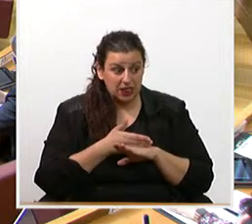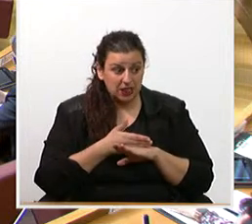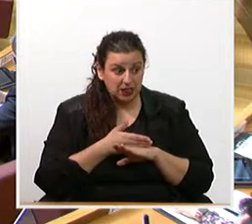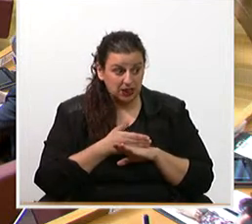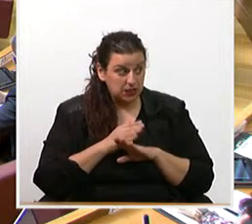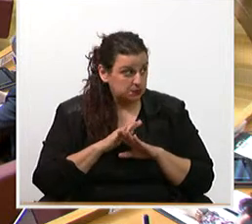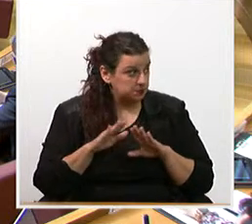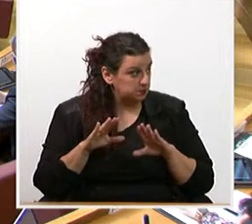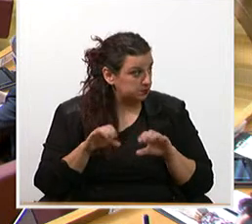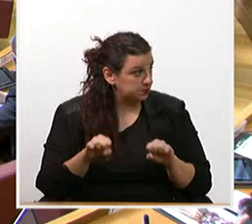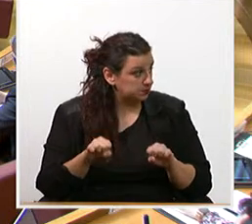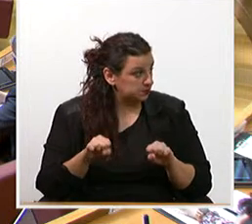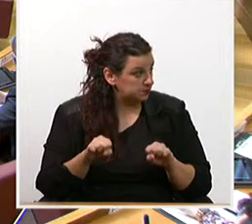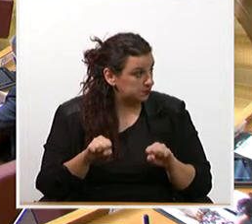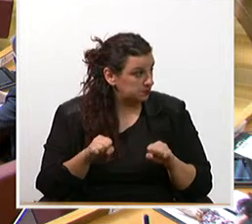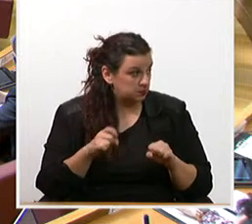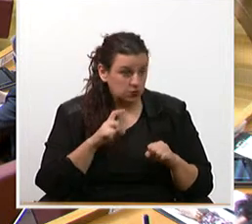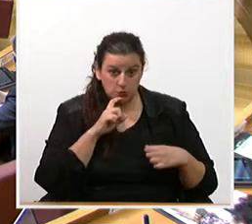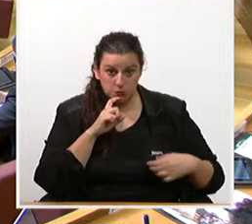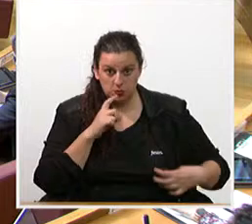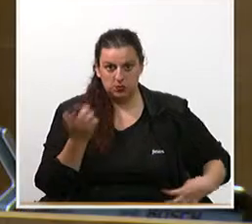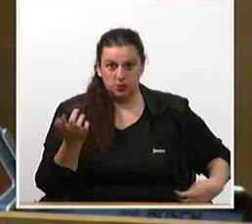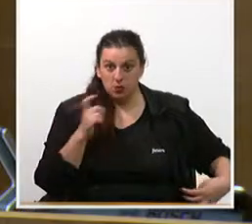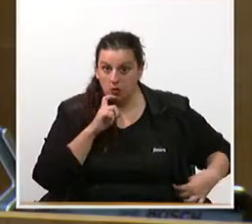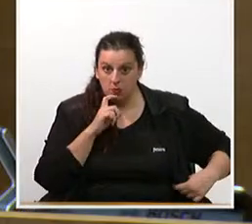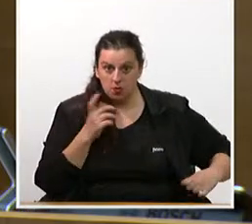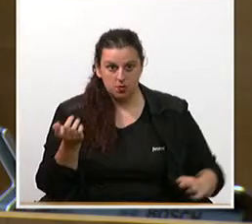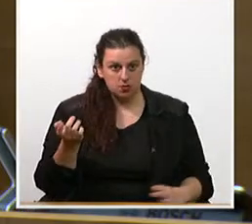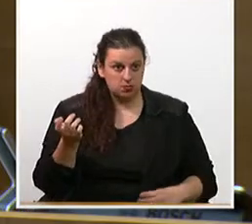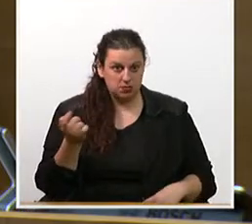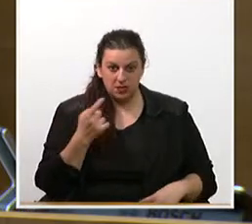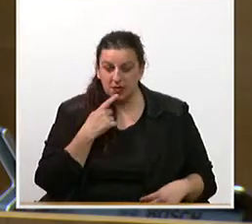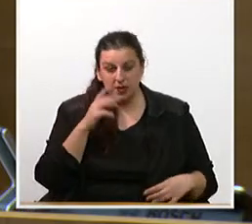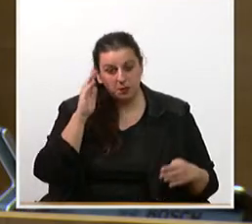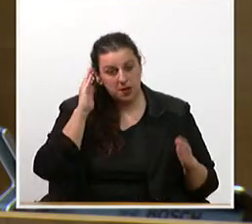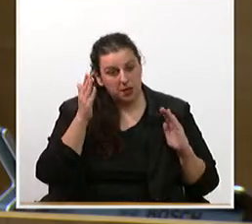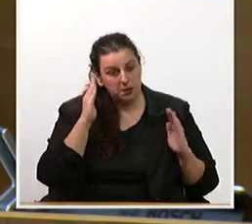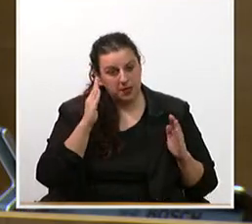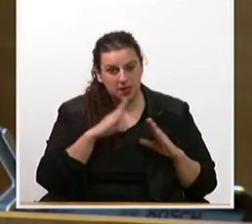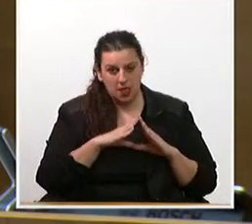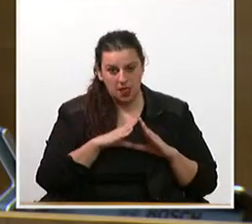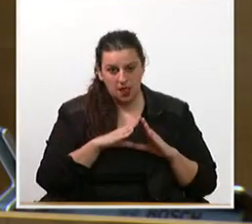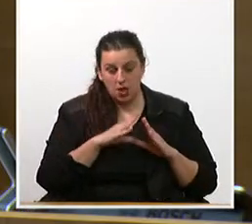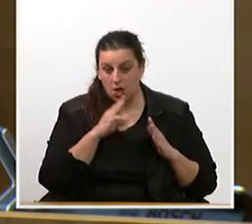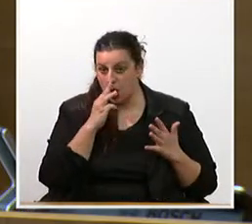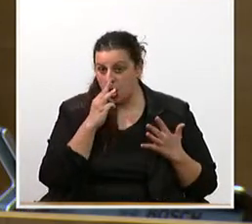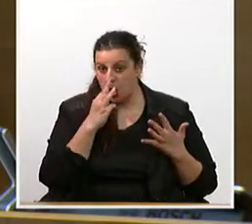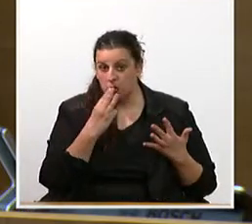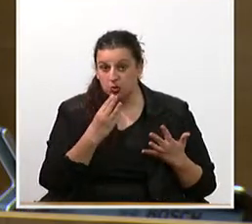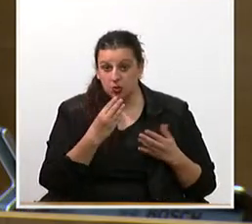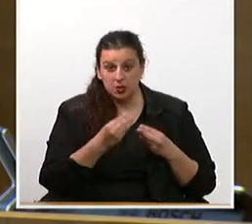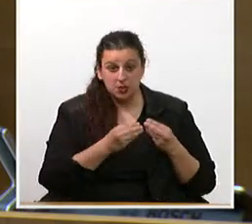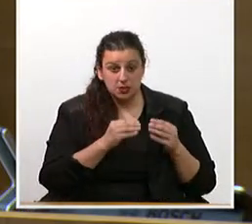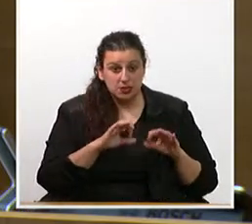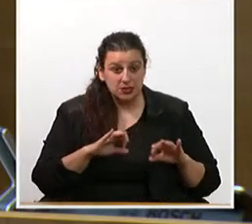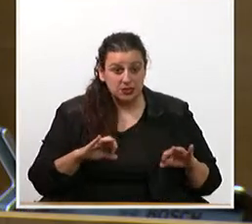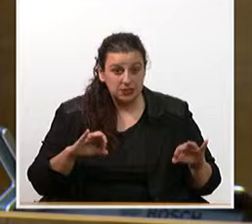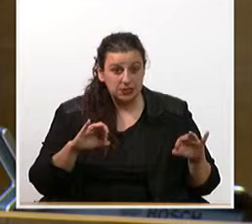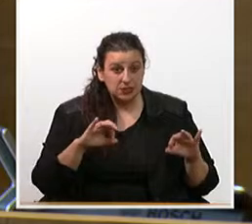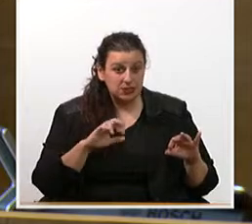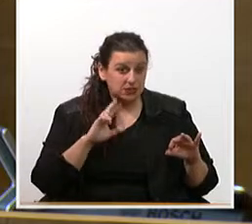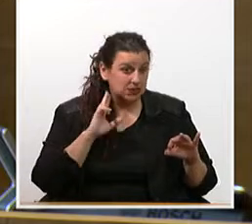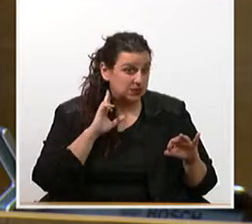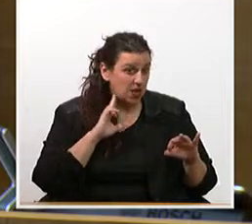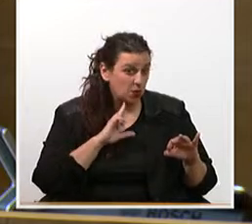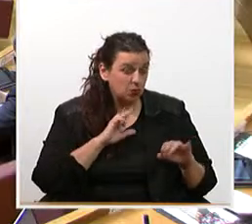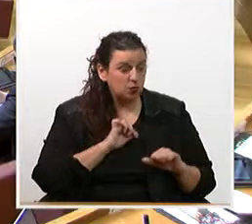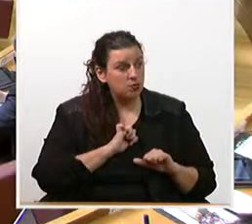posesión Pero cómo se atreve Pero cómo se atreve a decir esa barbaridad en 8 años no hacen nada en sagú y se tienen